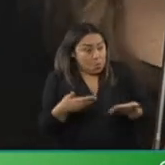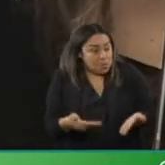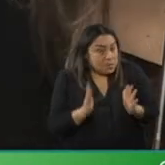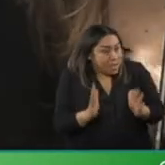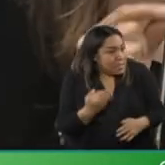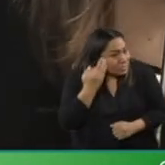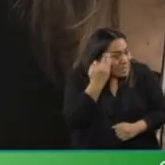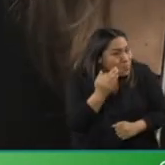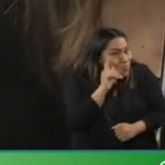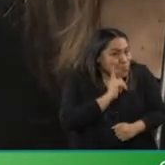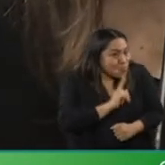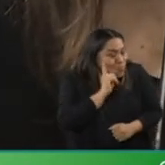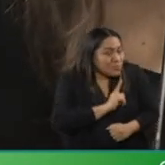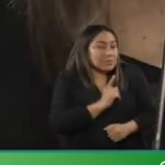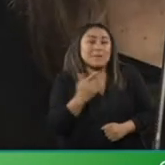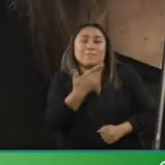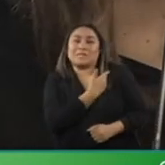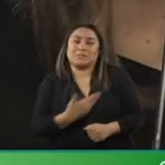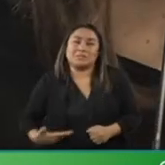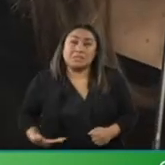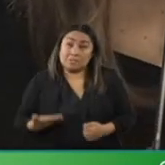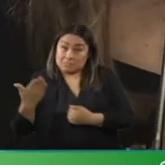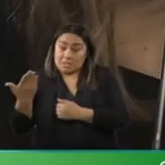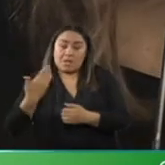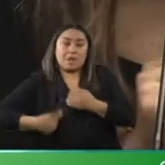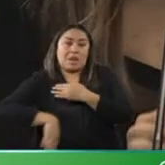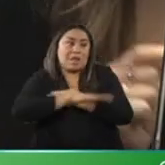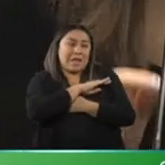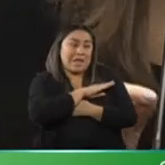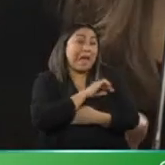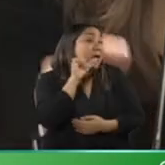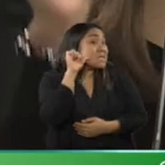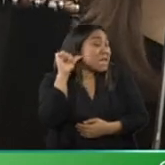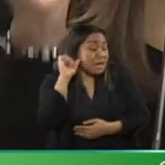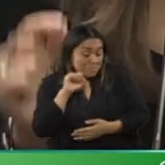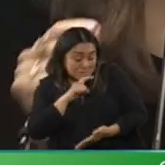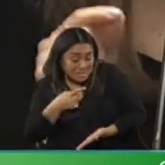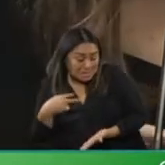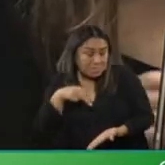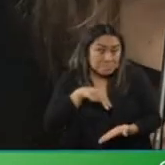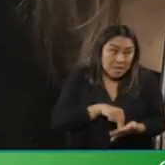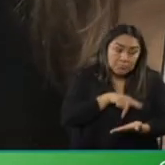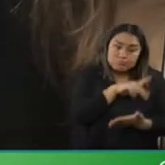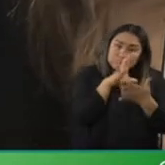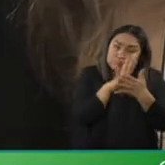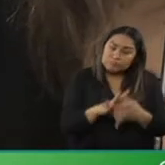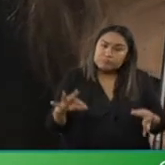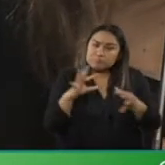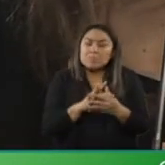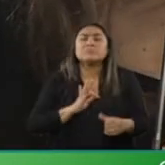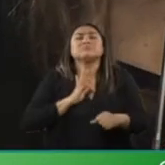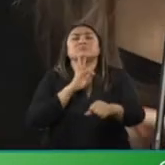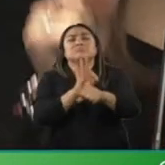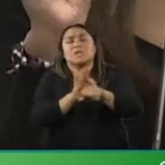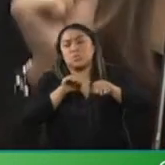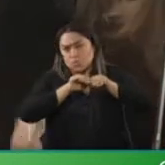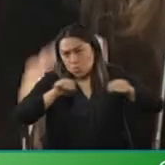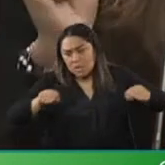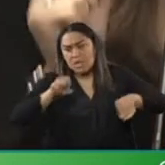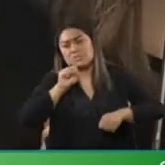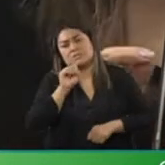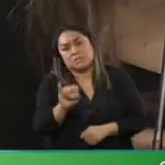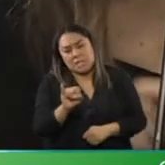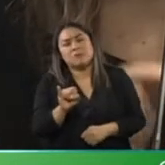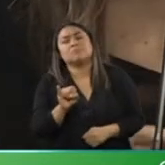de mujeres y que la presidenta Claudia shb ayer en esta Tribuna Se comprometió a lograr la igualdad sustantiva y